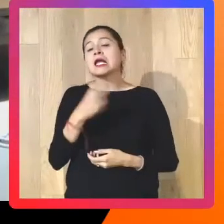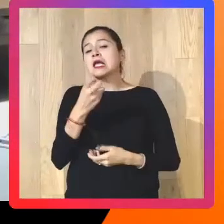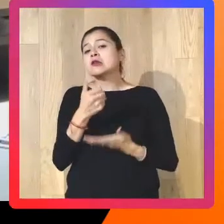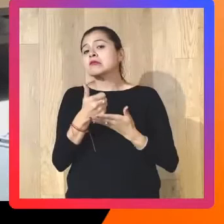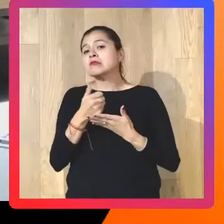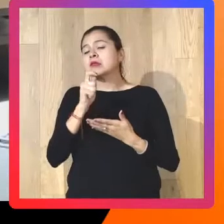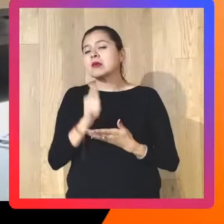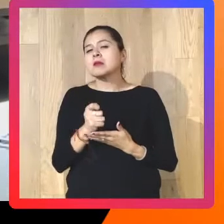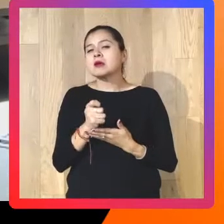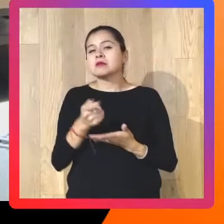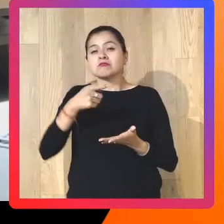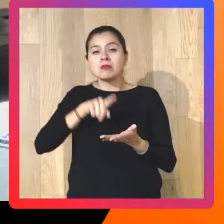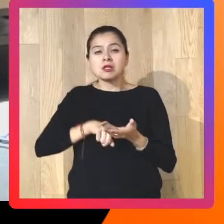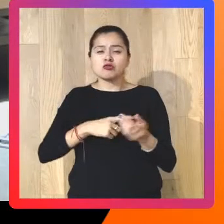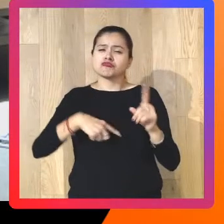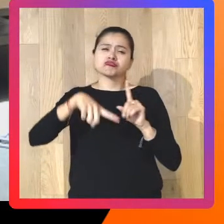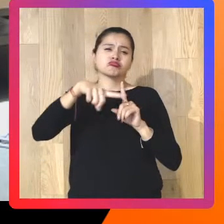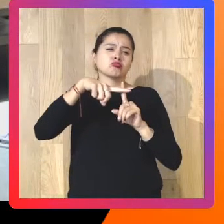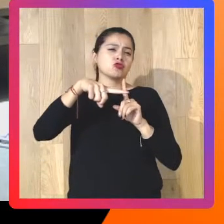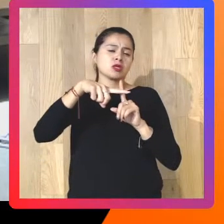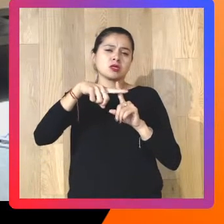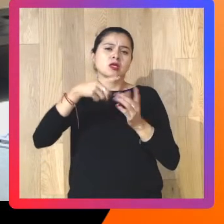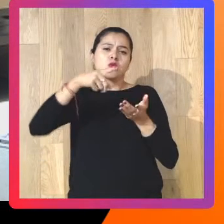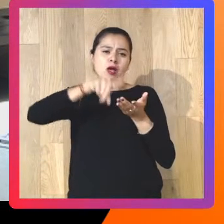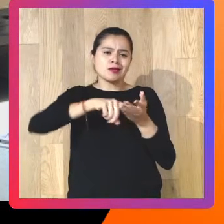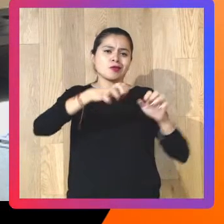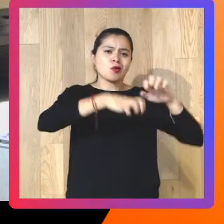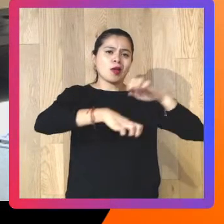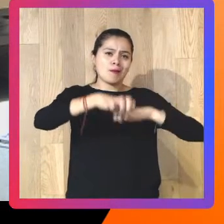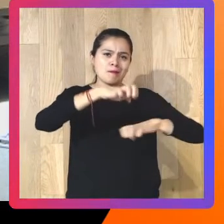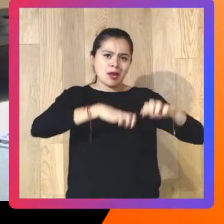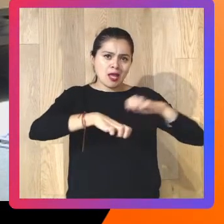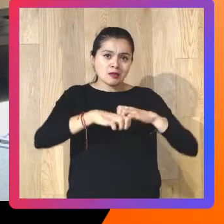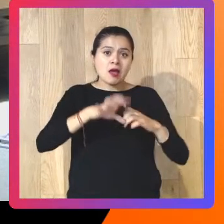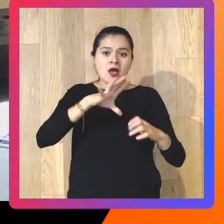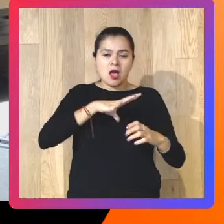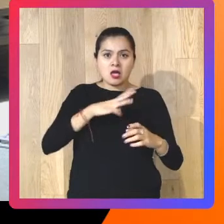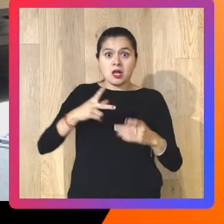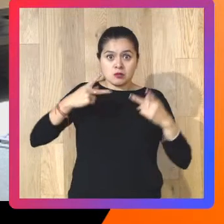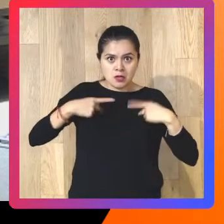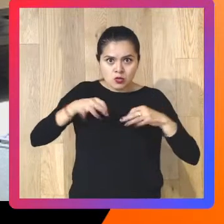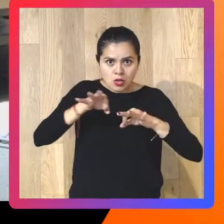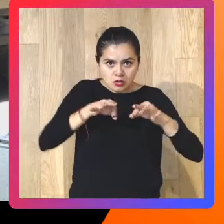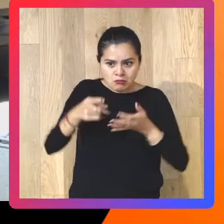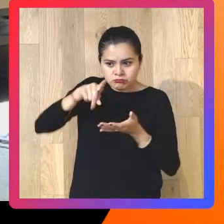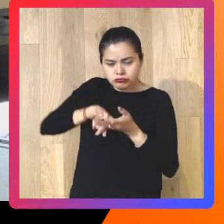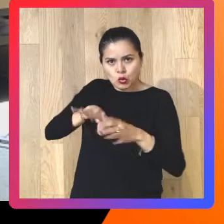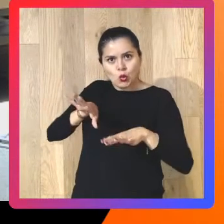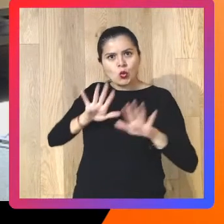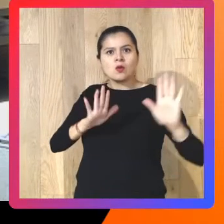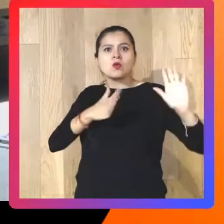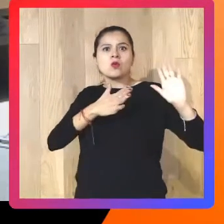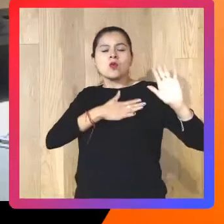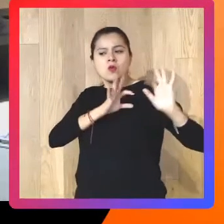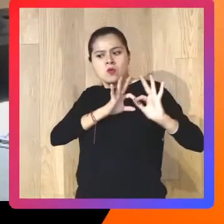un efecto muy positivo en las empresas, una respuesta de los colaboradores de un mayor